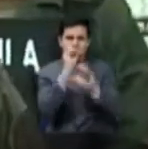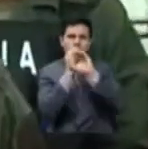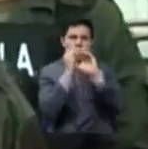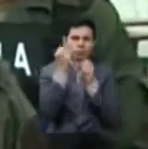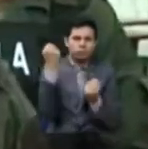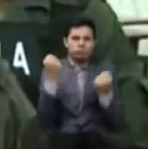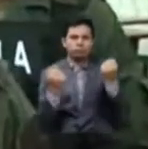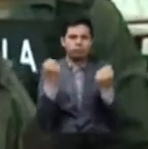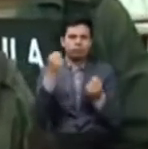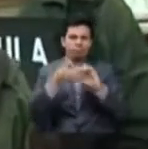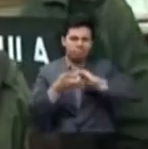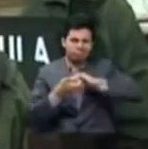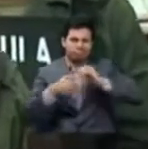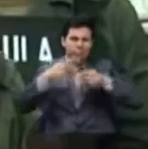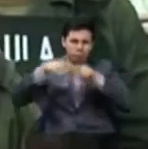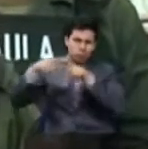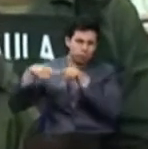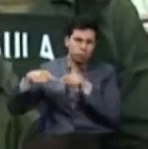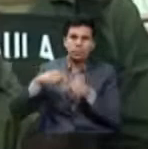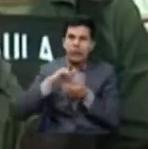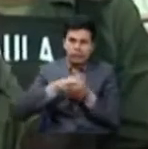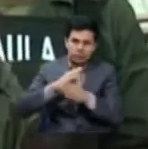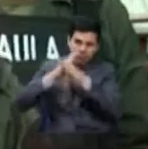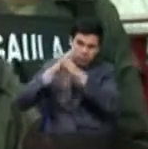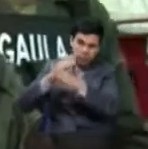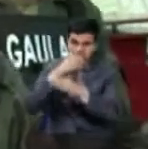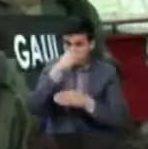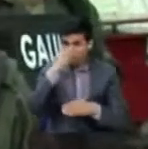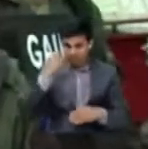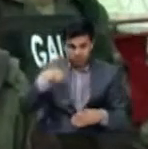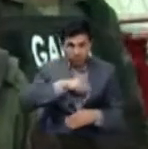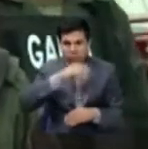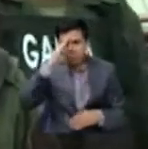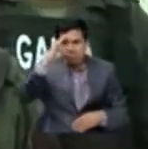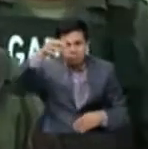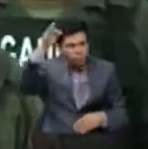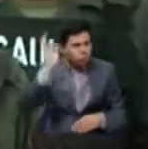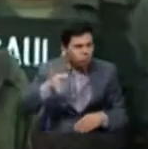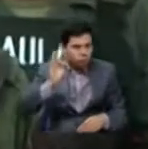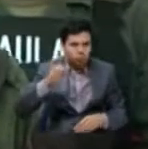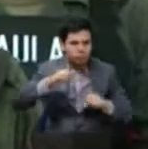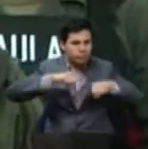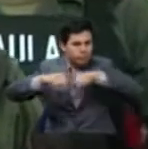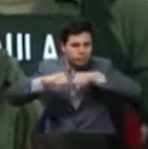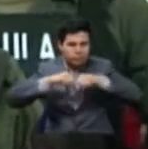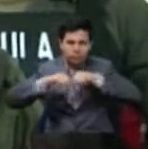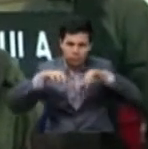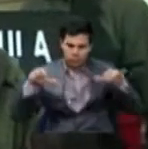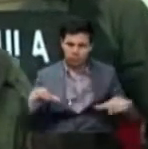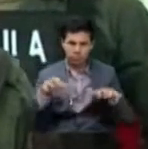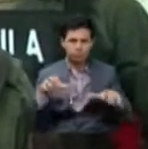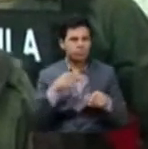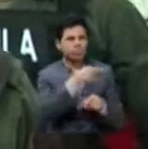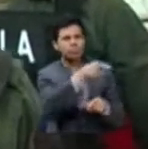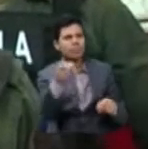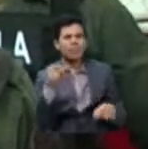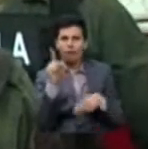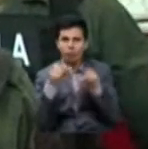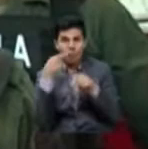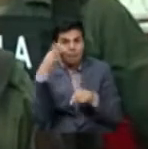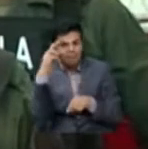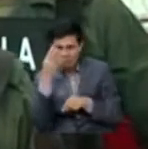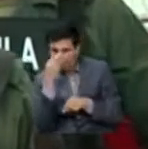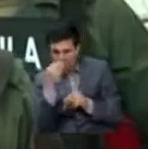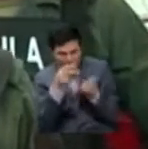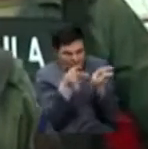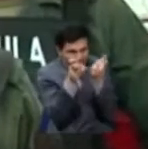hemos hecho un trabajo articulado con los transportadores, de una u otra forma cuando se han presentado hechos de extorsión a